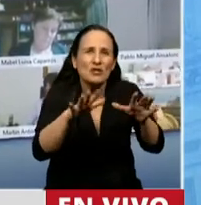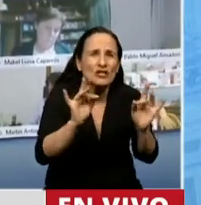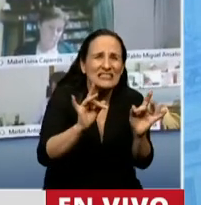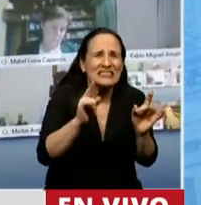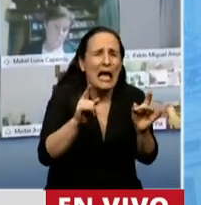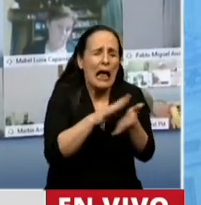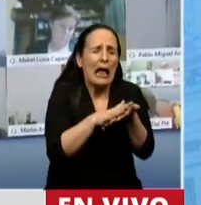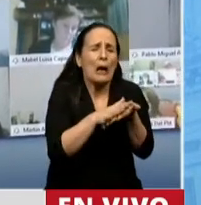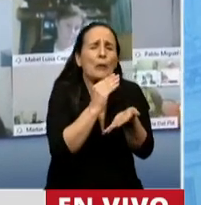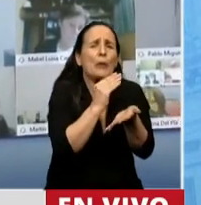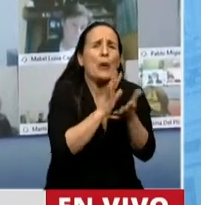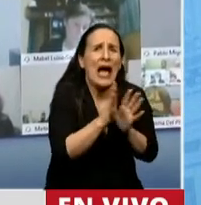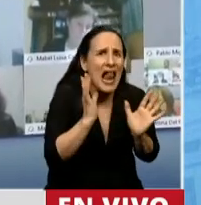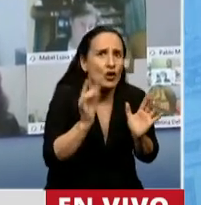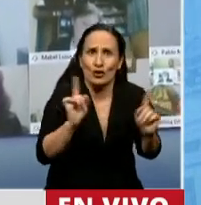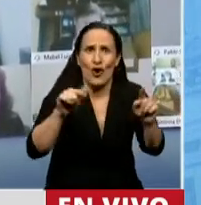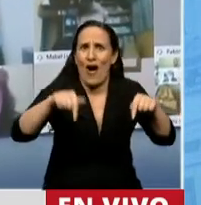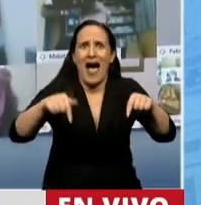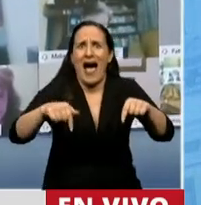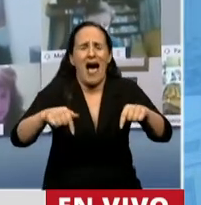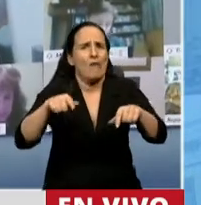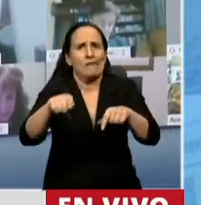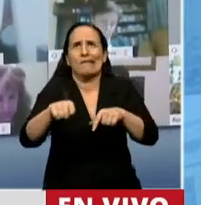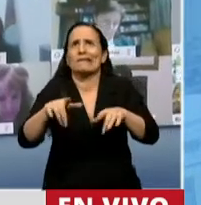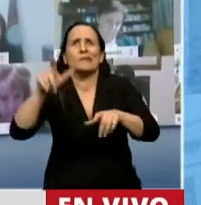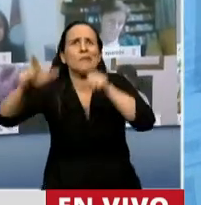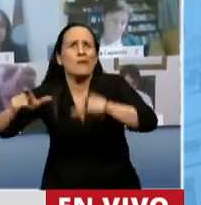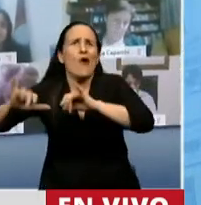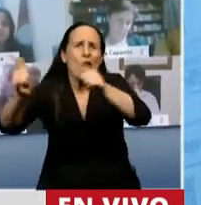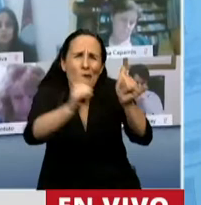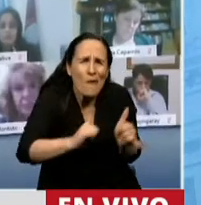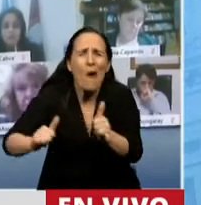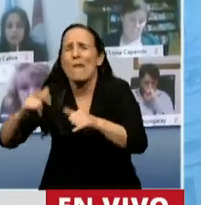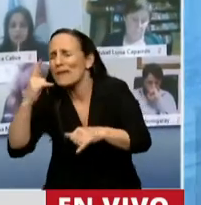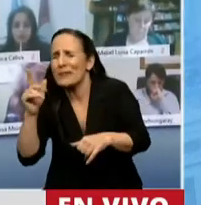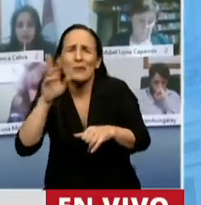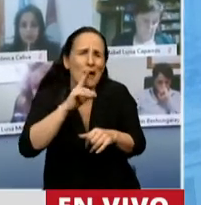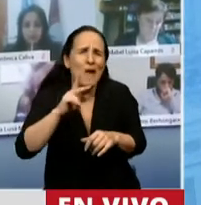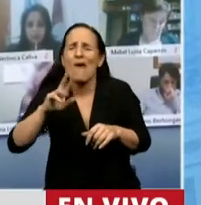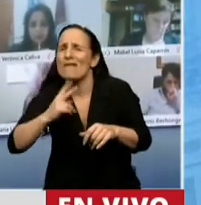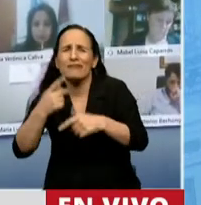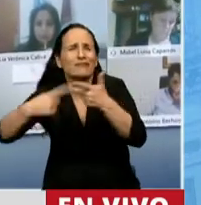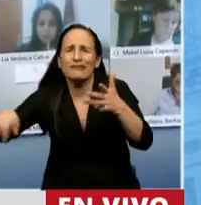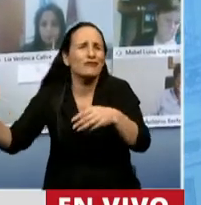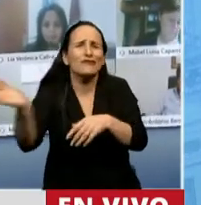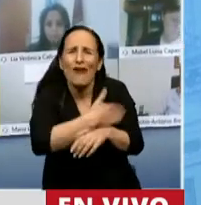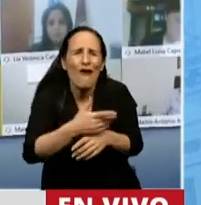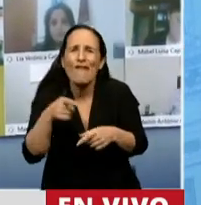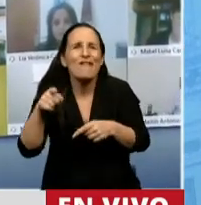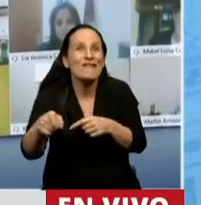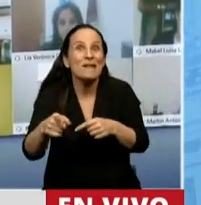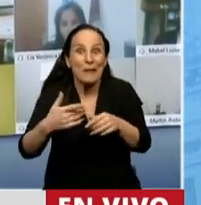momento en el cual estamos frente a un grito que es el grito de los pibes y las pibas y les pibes y que mañana se va a reproducir en todo el mundo con la